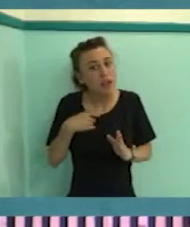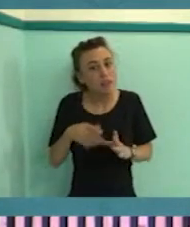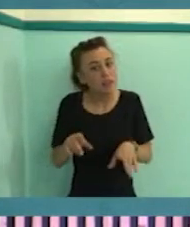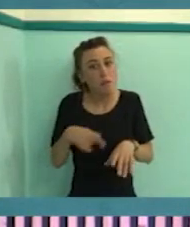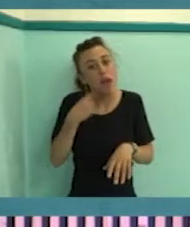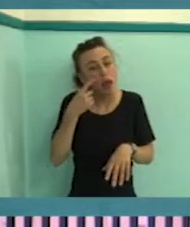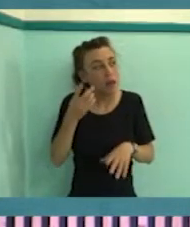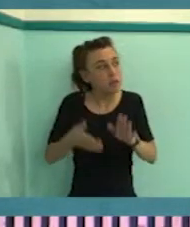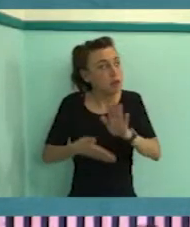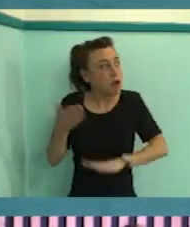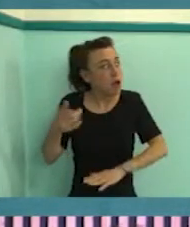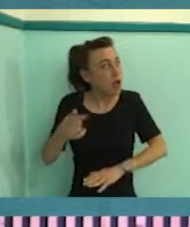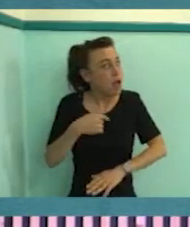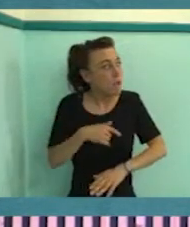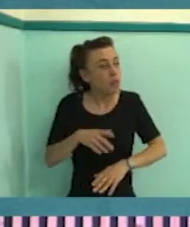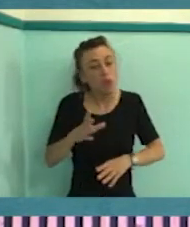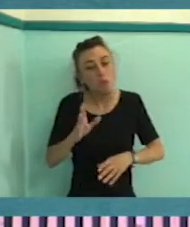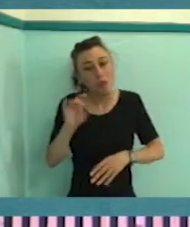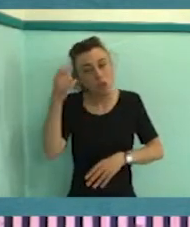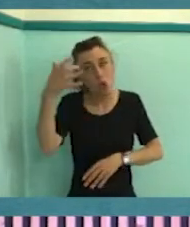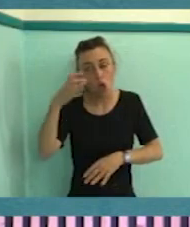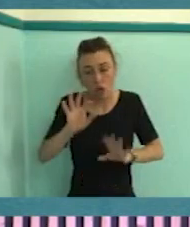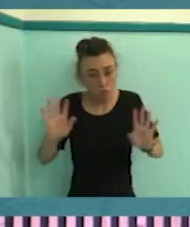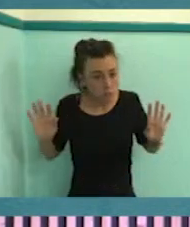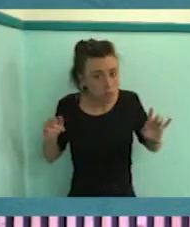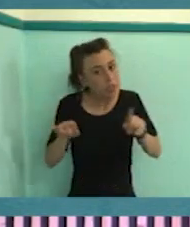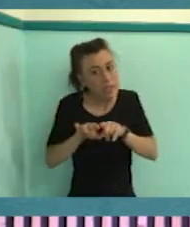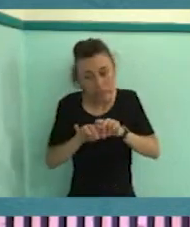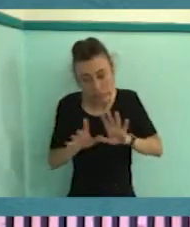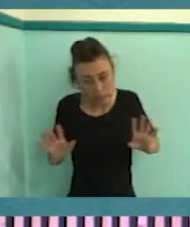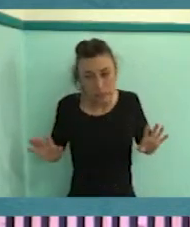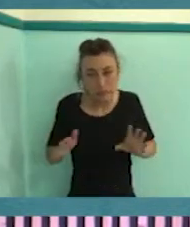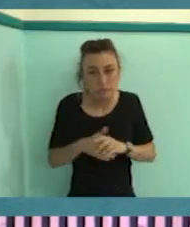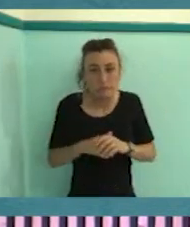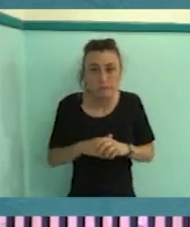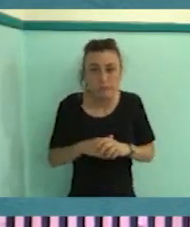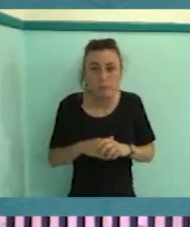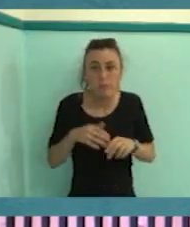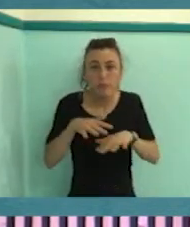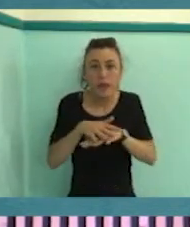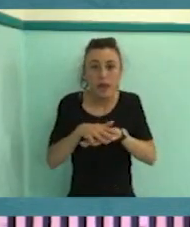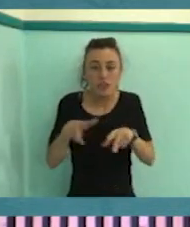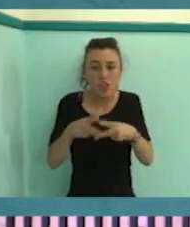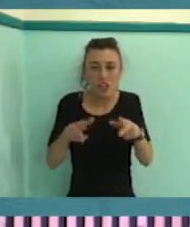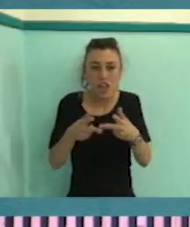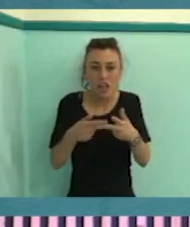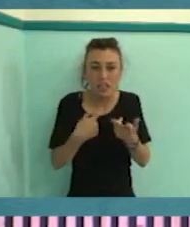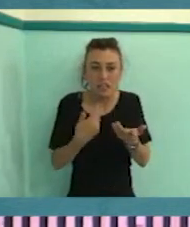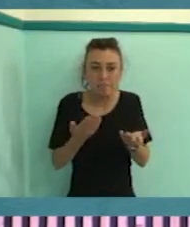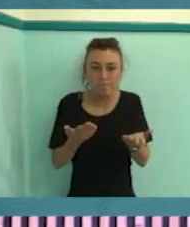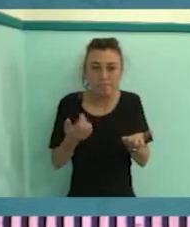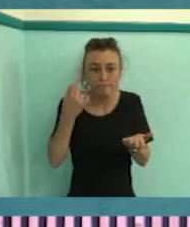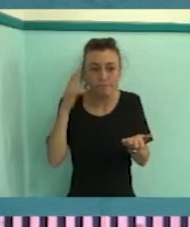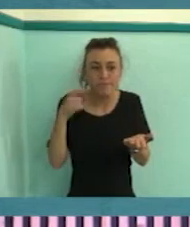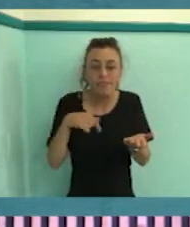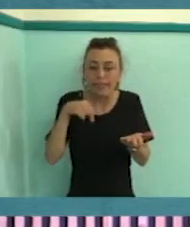sol pero ella no ella decide en instagram criticar porque es lo mejor que puede hacer entonces redes sociales gente Yo sé que aquí todo el mundo es una